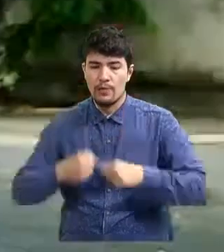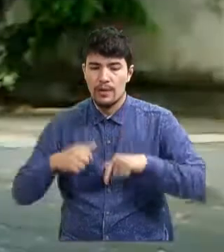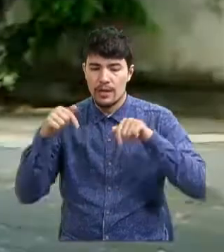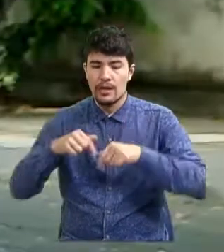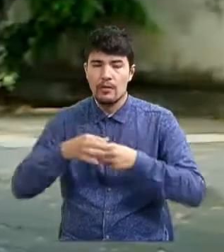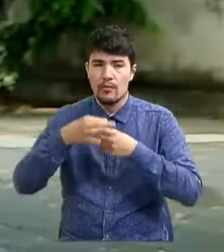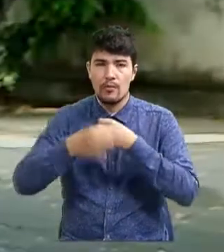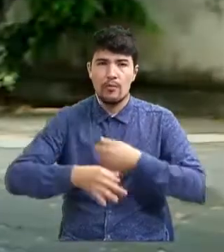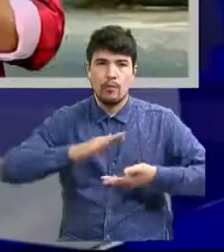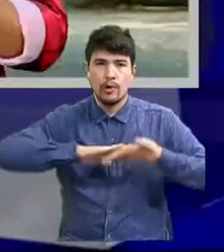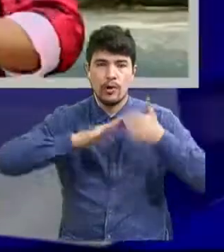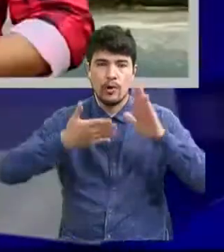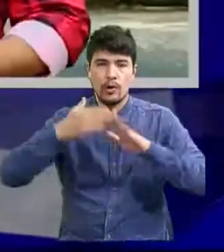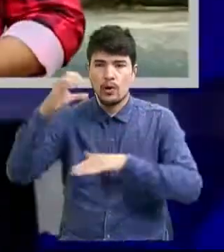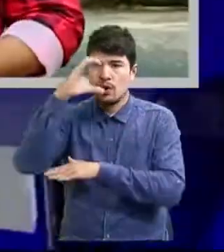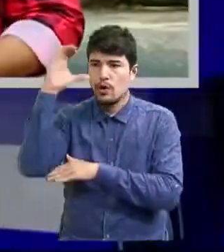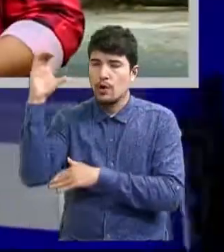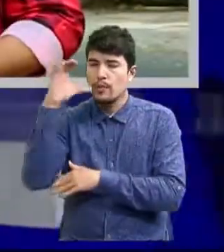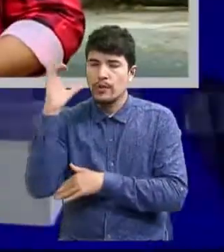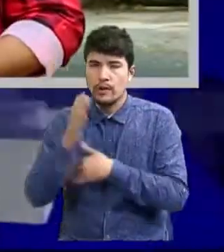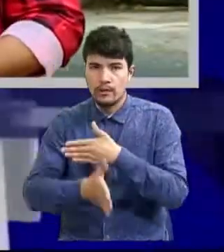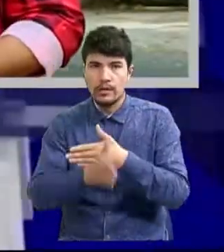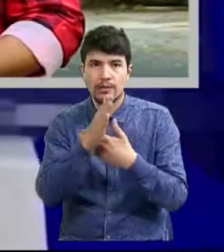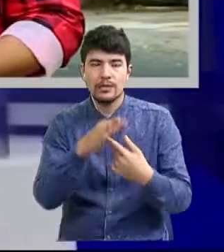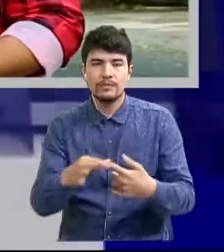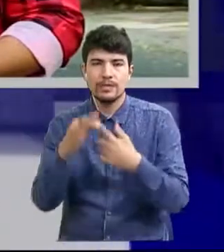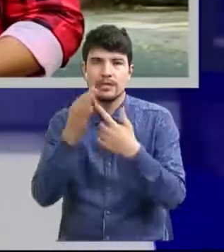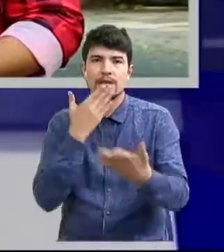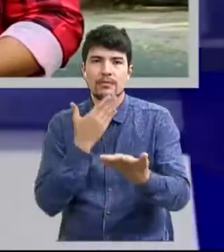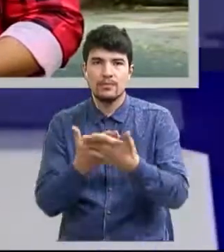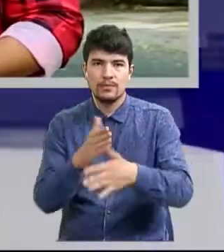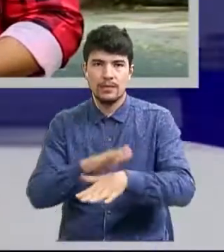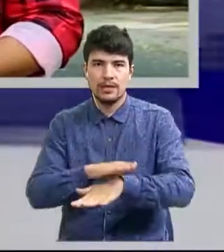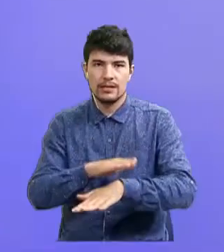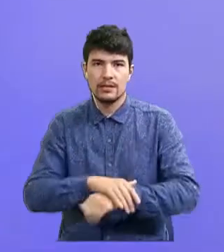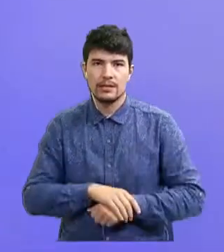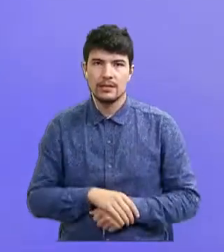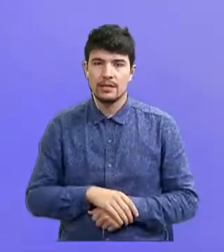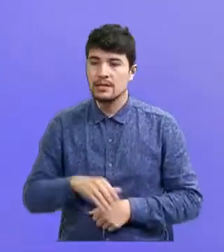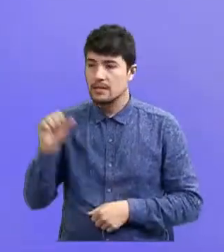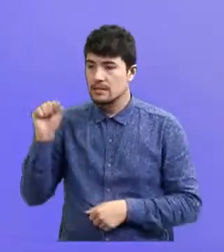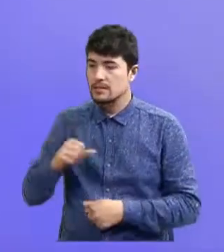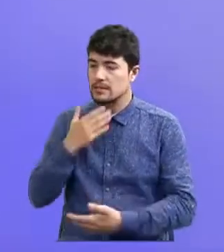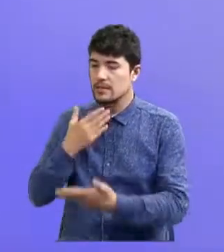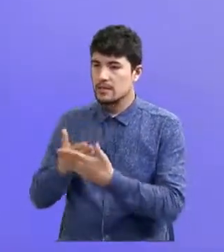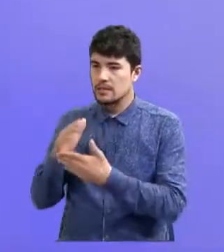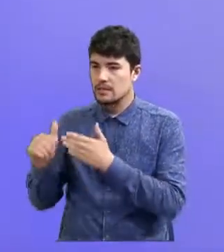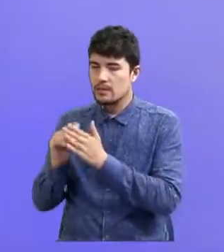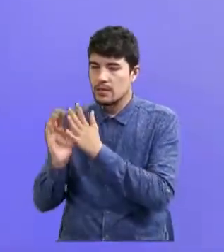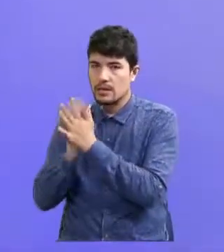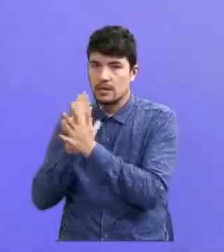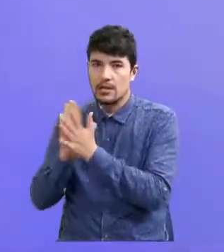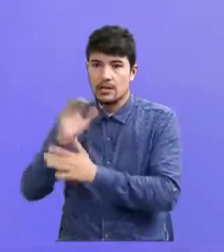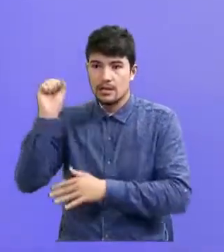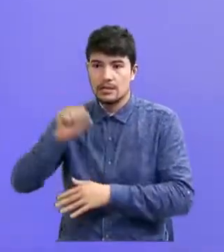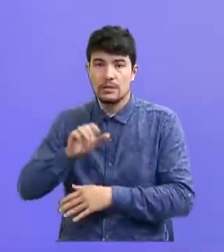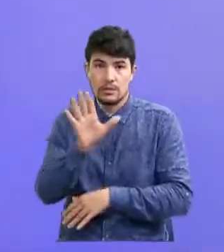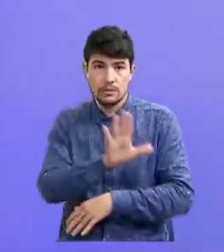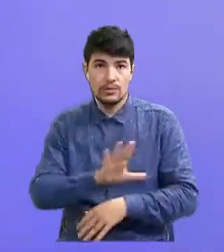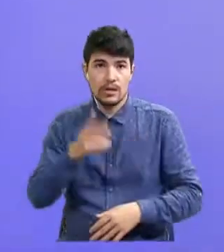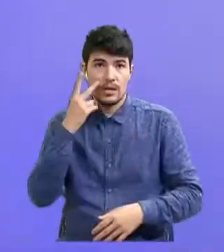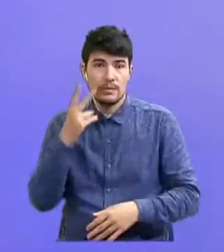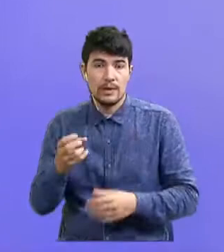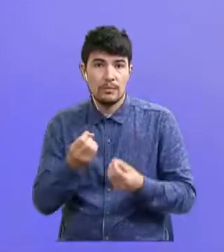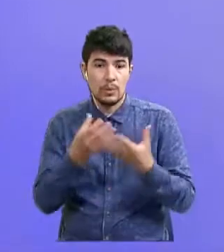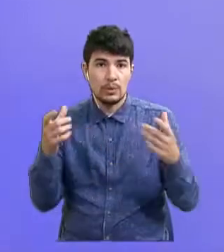en Colombia. Continúen con más de este especial. Muy buenas tardes. Gracias, Amir, a usted por ese completo informe. Pues ahí ustedes vieron que casi